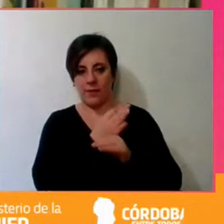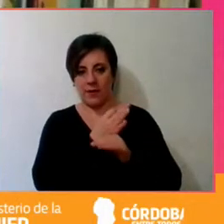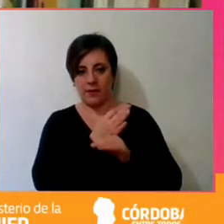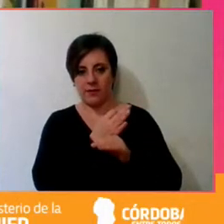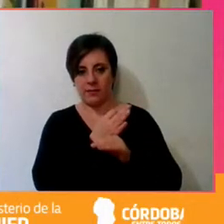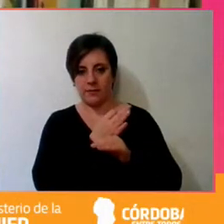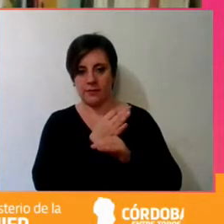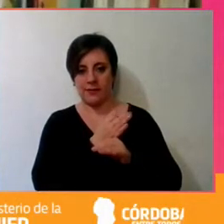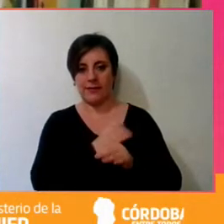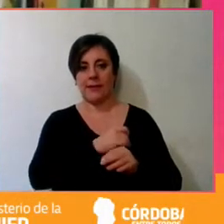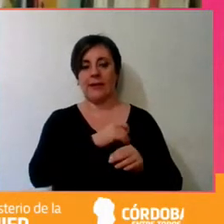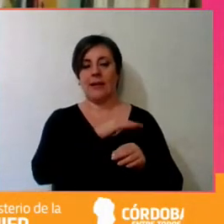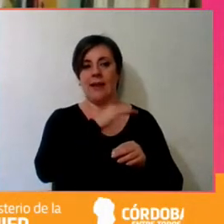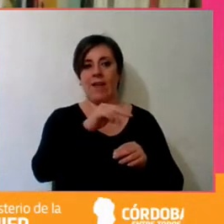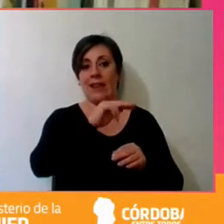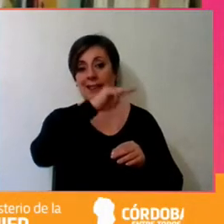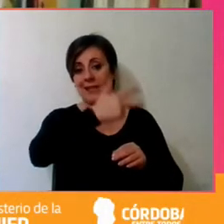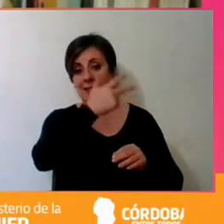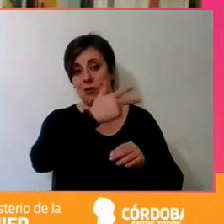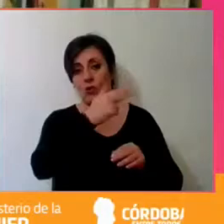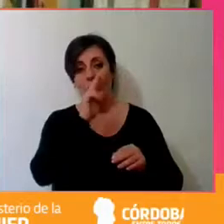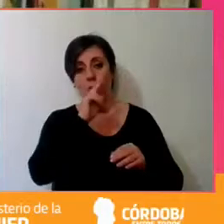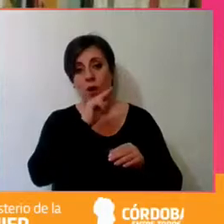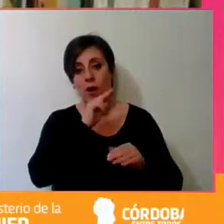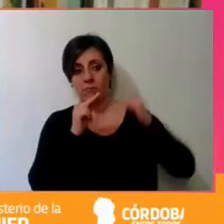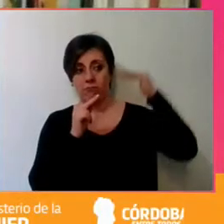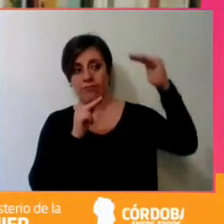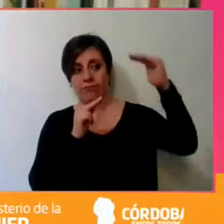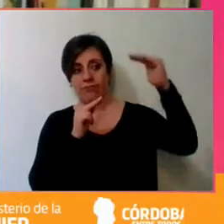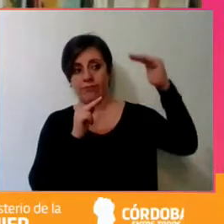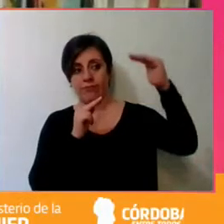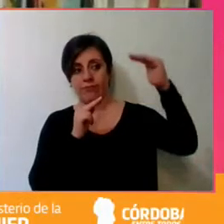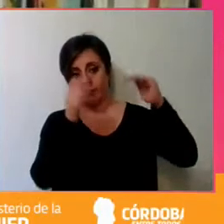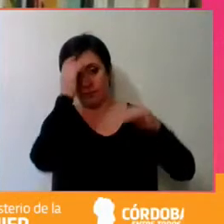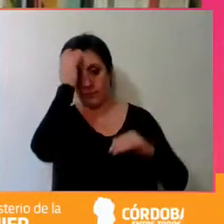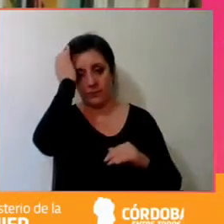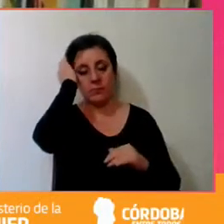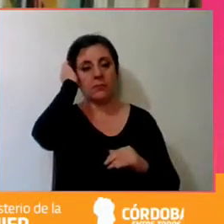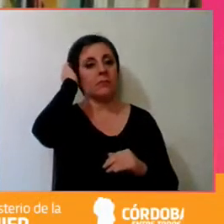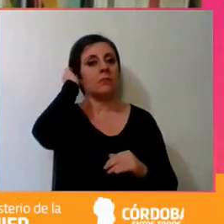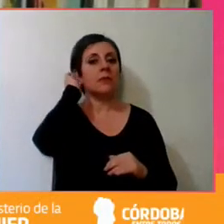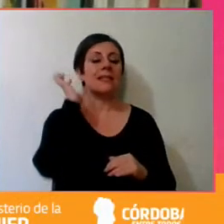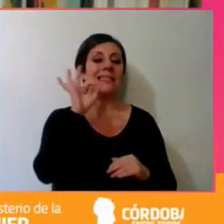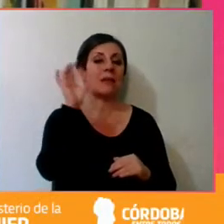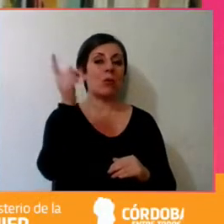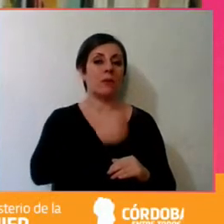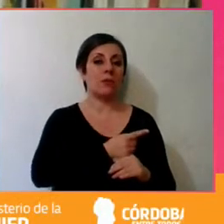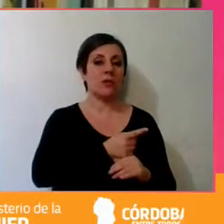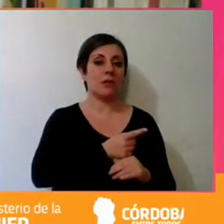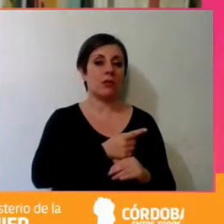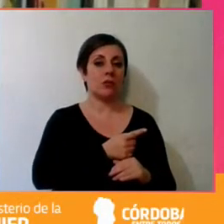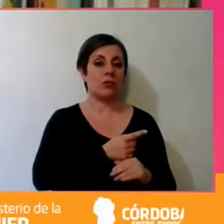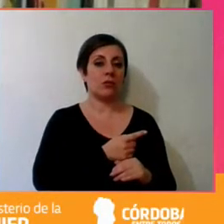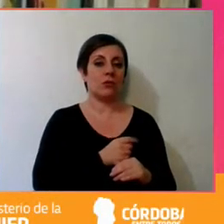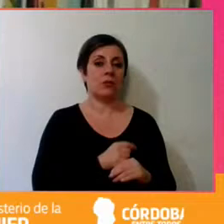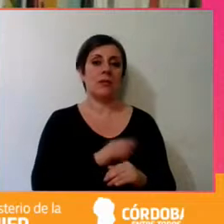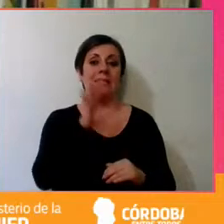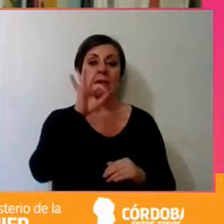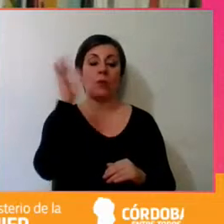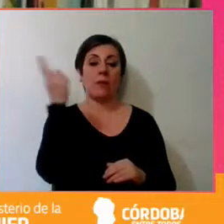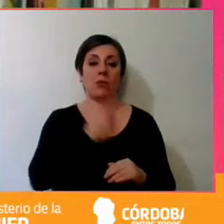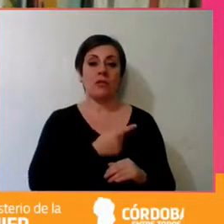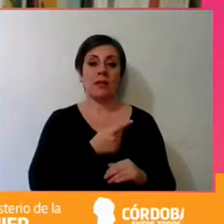nivel terciario que las mujeres tenemos, que es una brecha casi del 50%, es decir, hay 50%